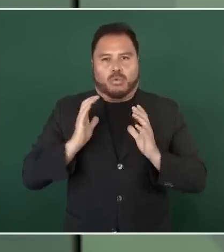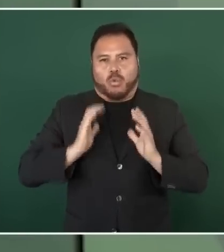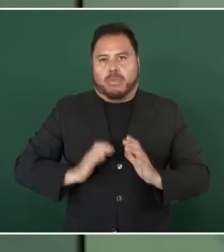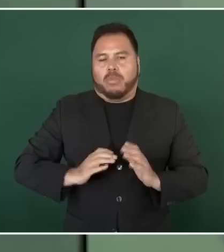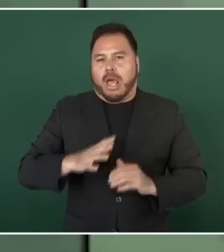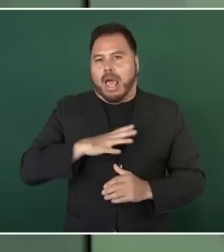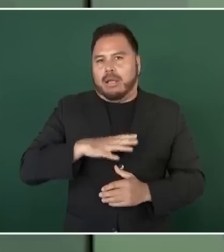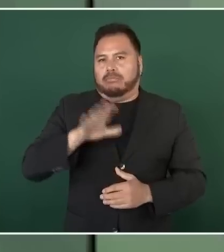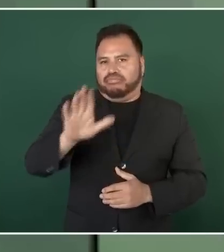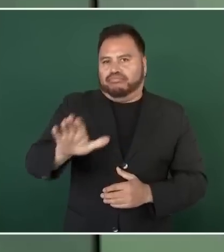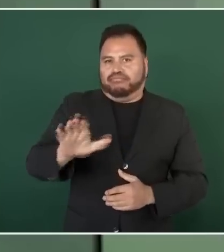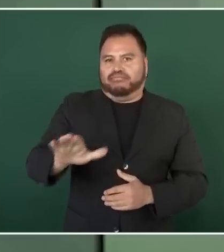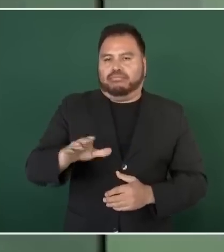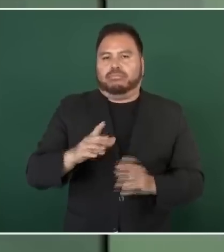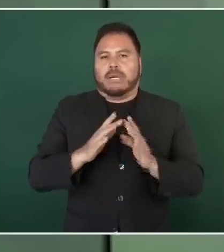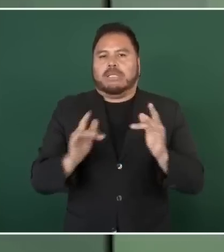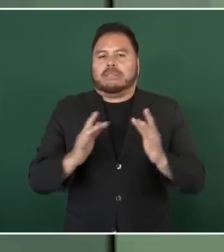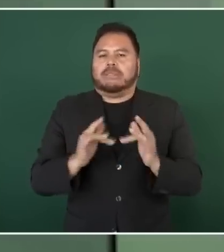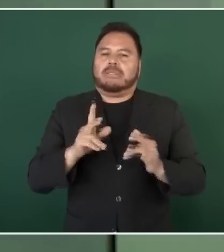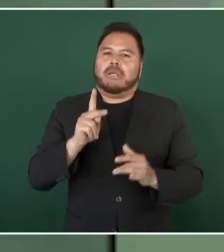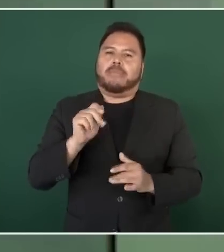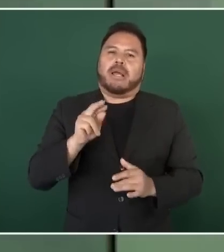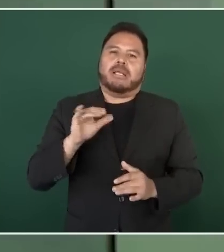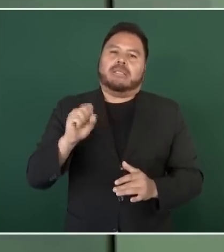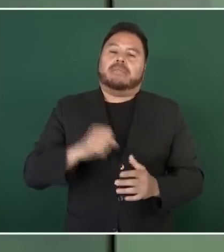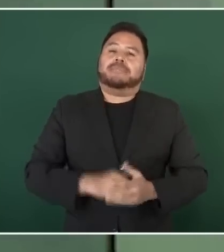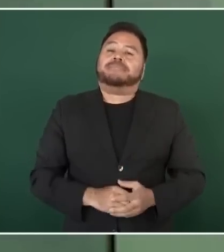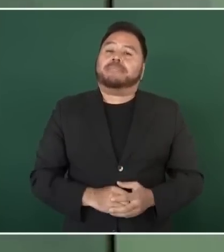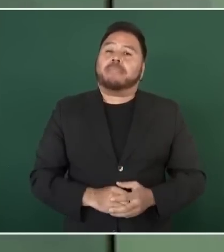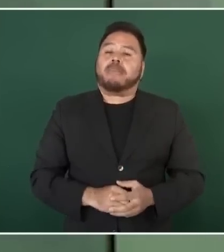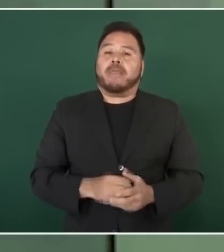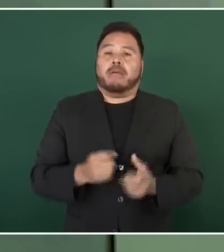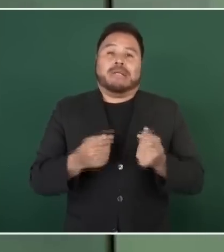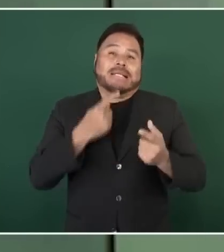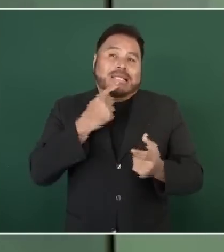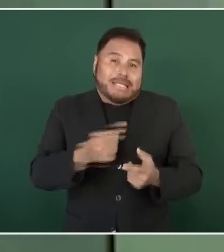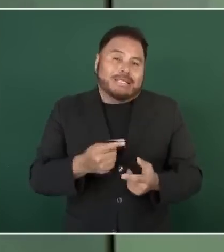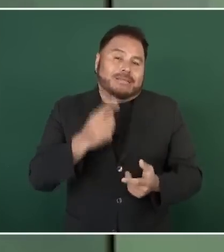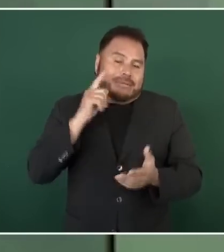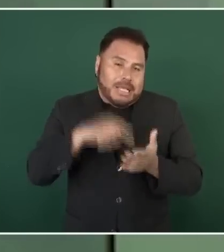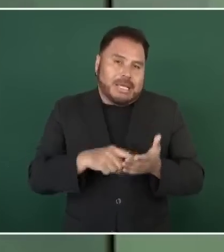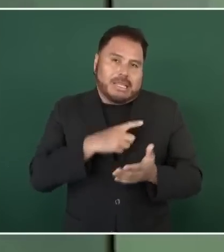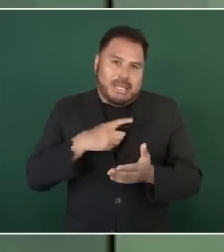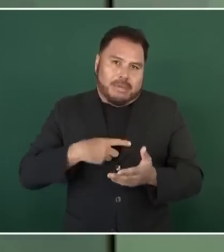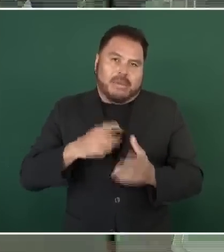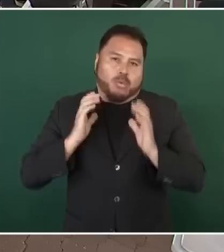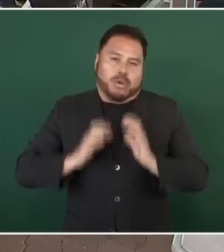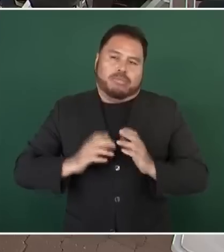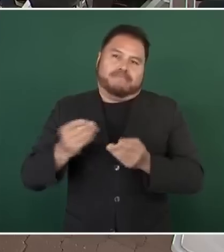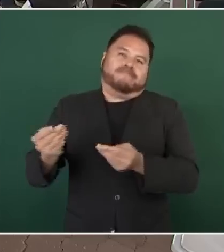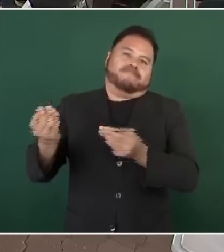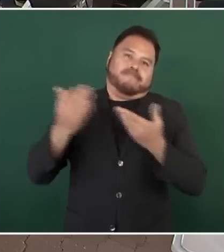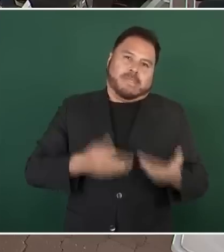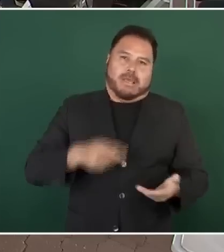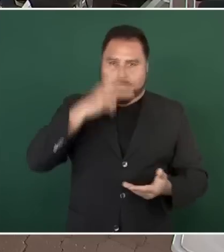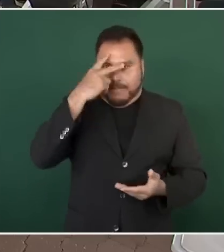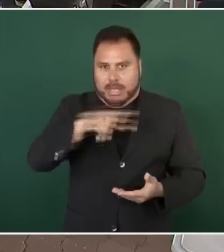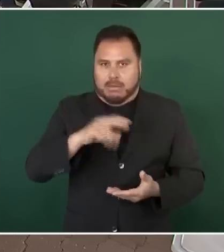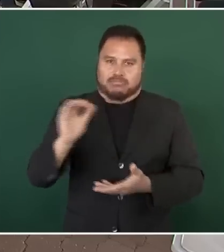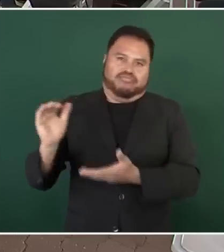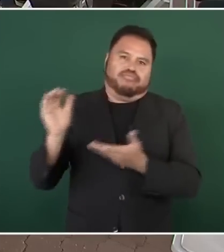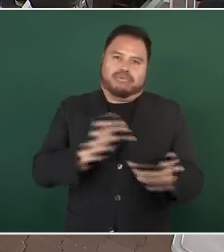restos. Hay quienes sostienen que se deben de traer sus restos porque